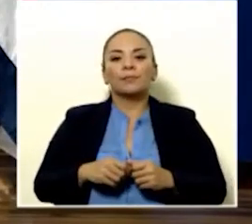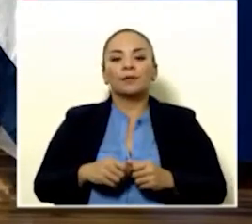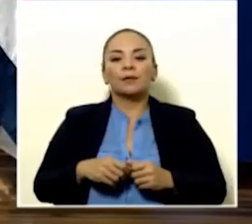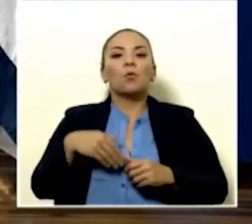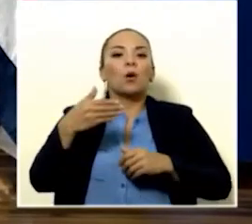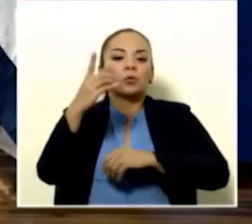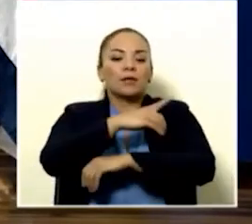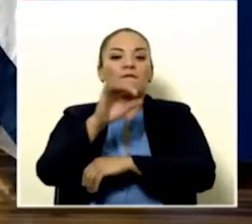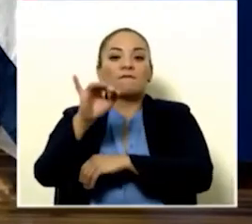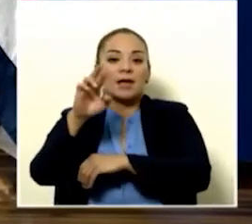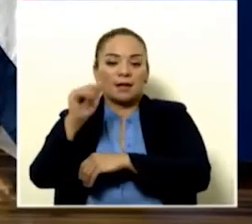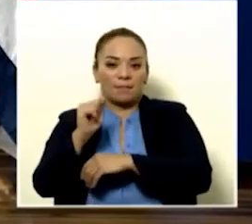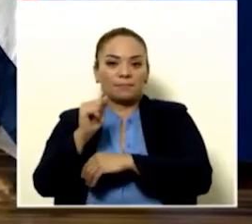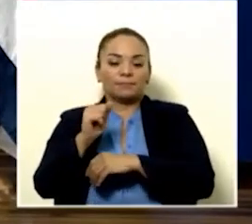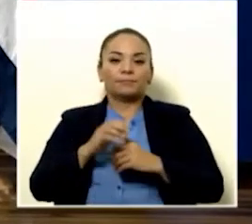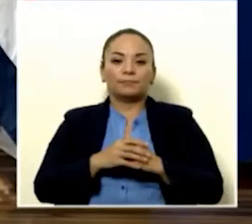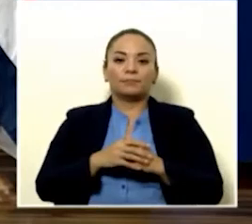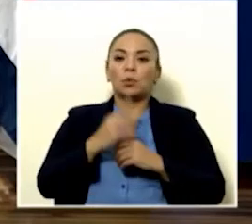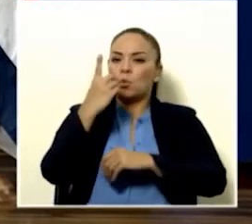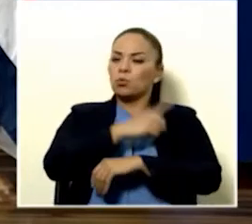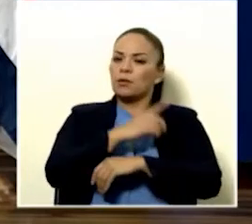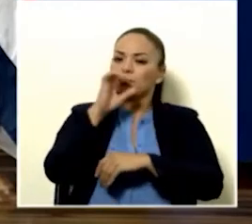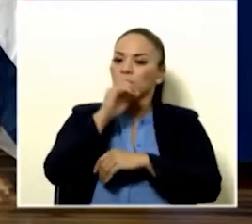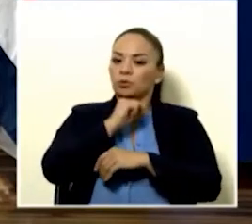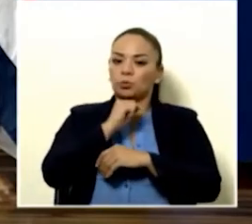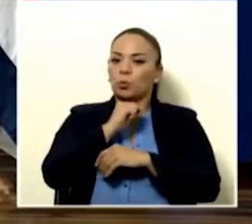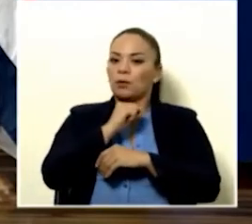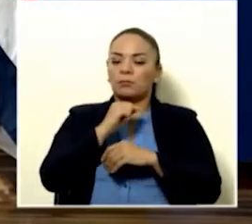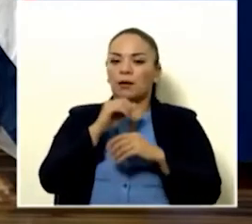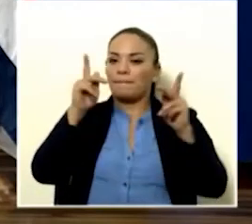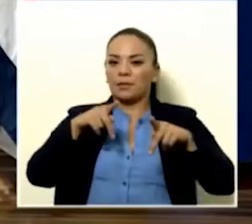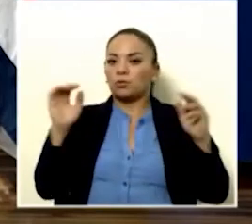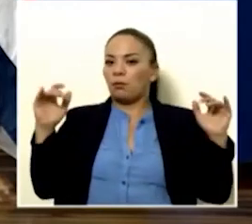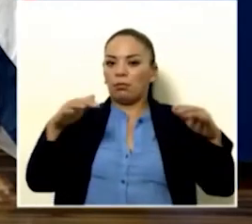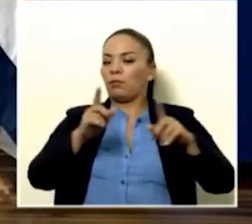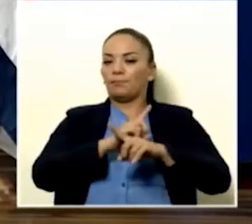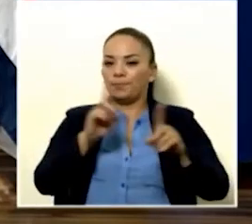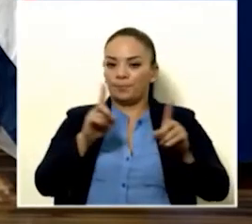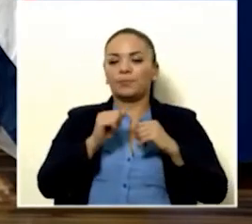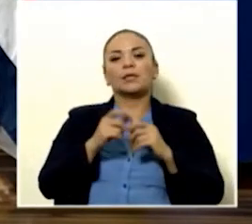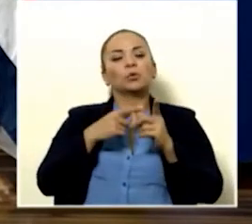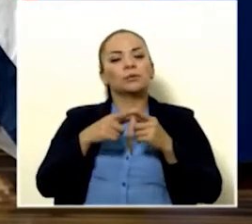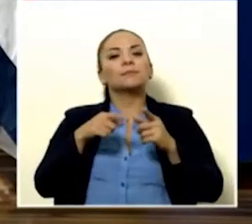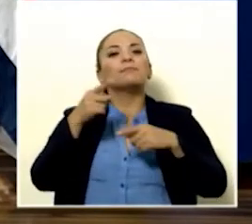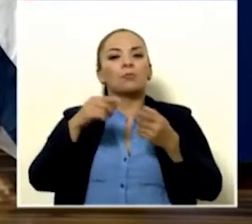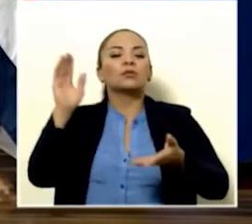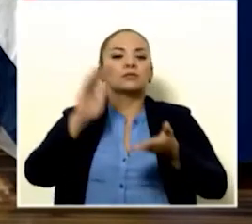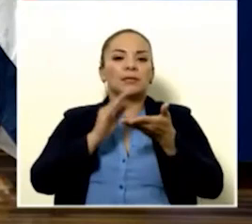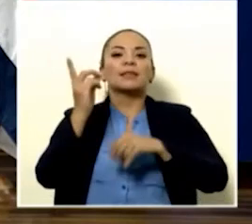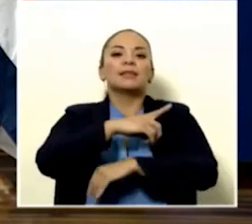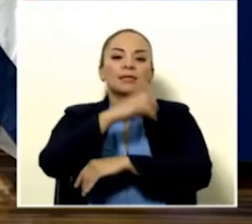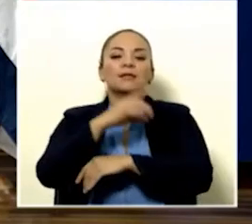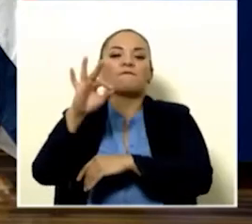Hemos detectado baja movilidad en uno de los días, que estaríamos haciendo los números financieros para iniciar el año con una reducción de días